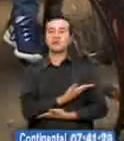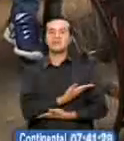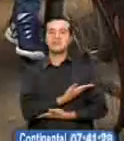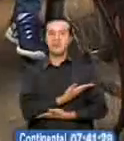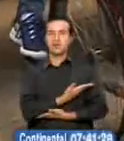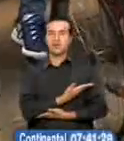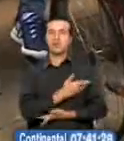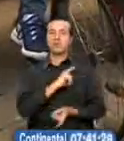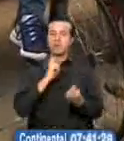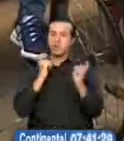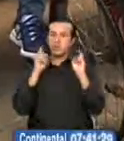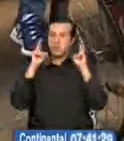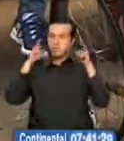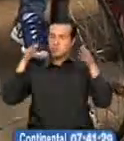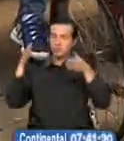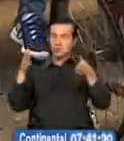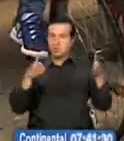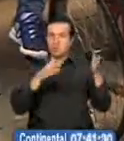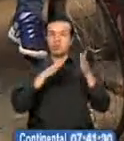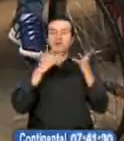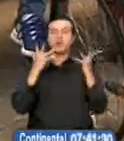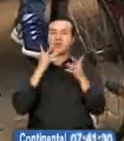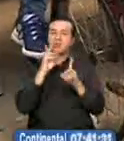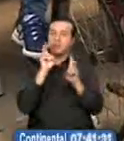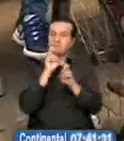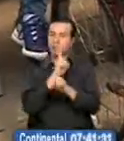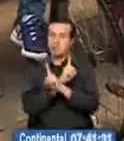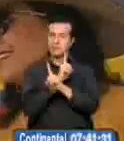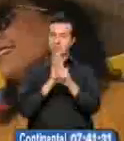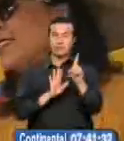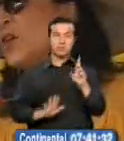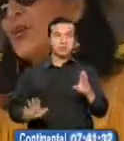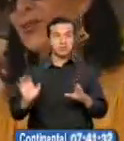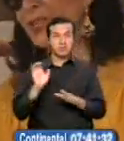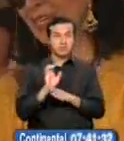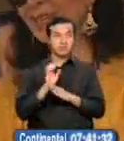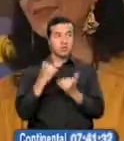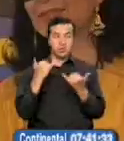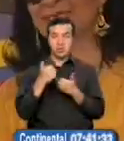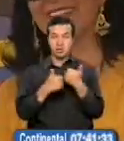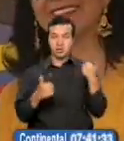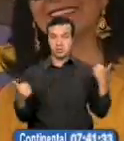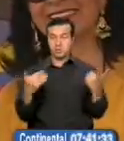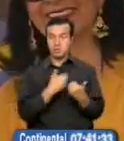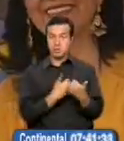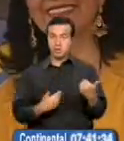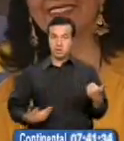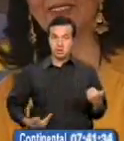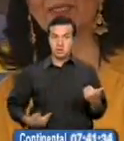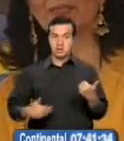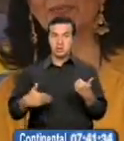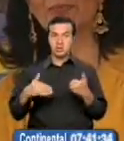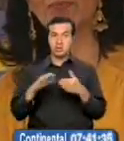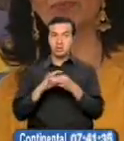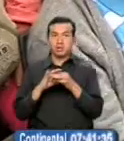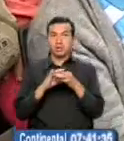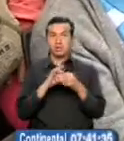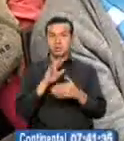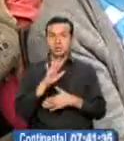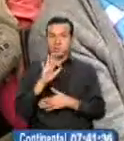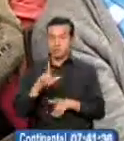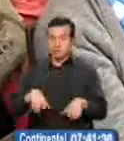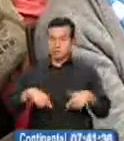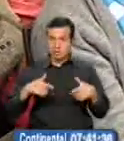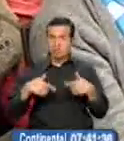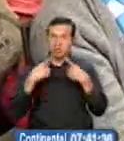y el cambio de paradigma acerca de las discapacidades en el país. El actual candidato presidencial por Alianza País, Lenín Moreno,